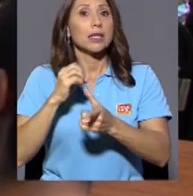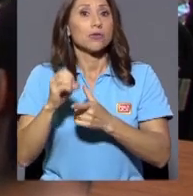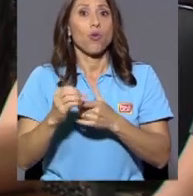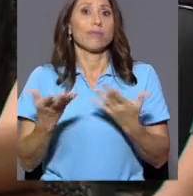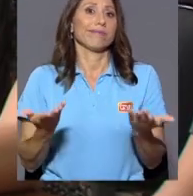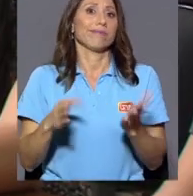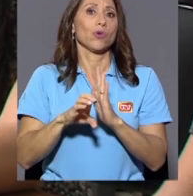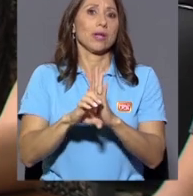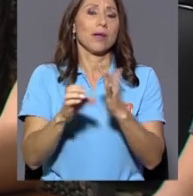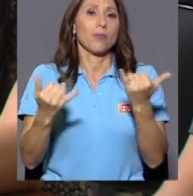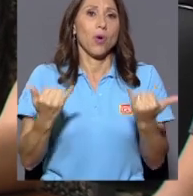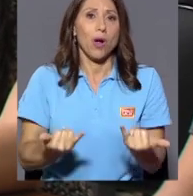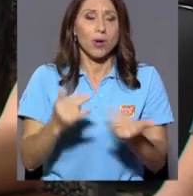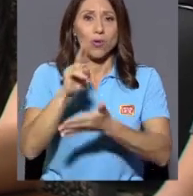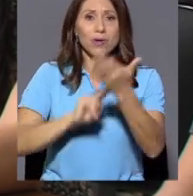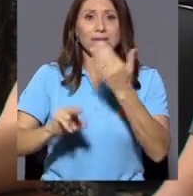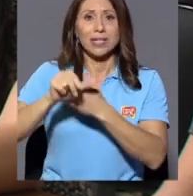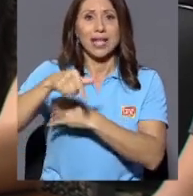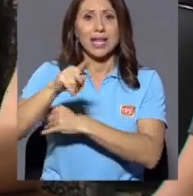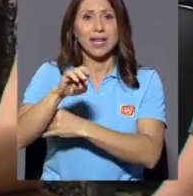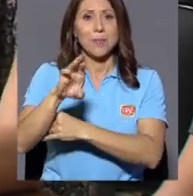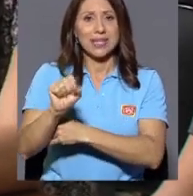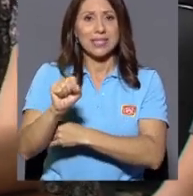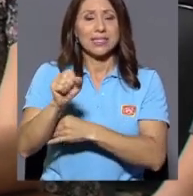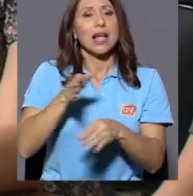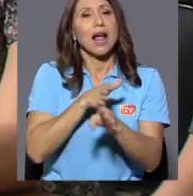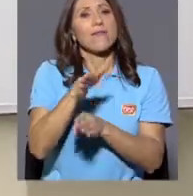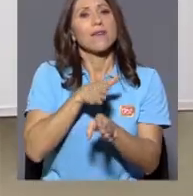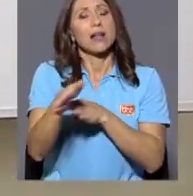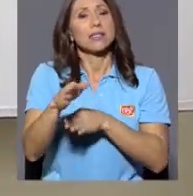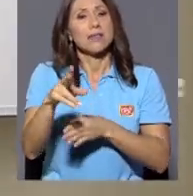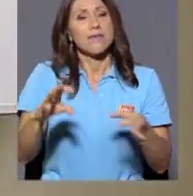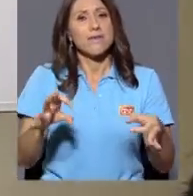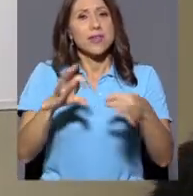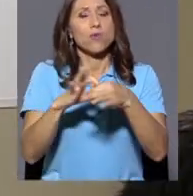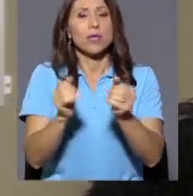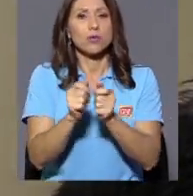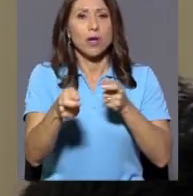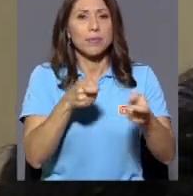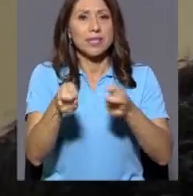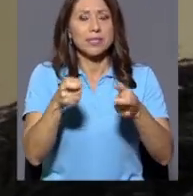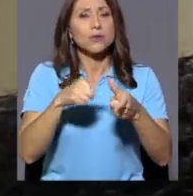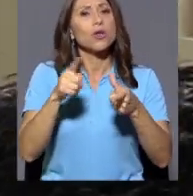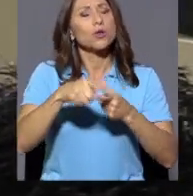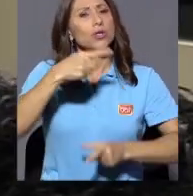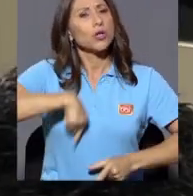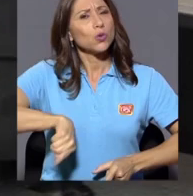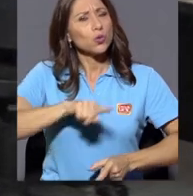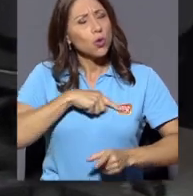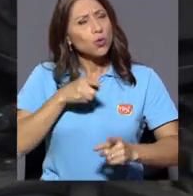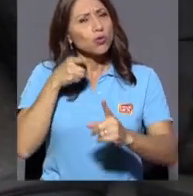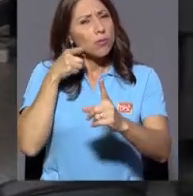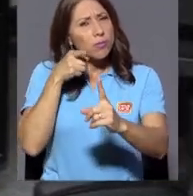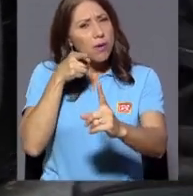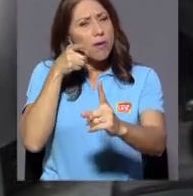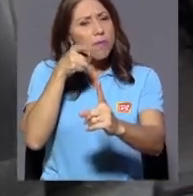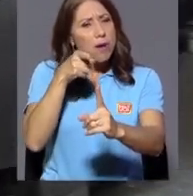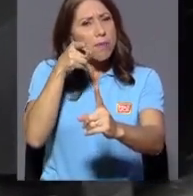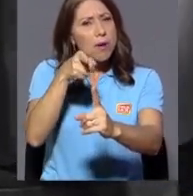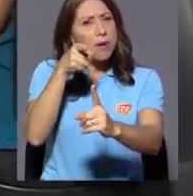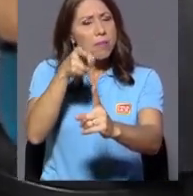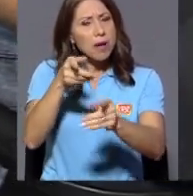hoy por ejemplo como tenemos en quilmes las vinculadas a la administración entonces en ese marco fuimos haciendo todo un camino